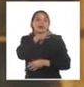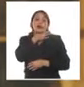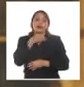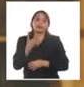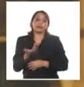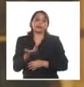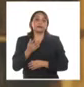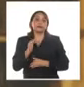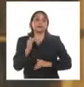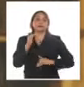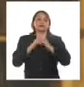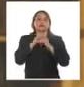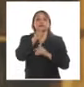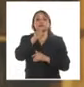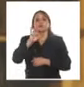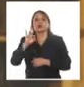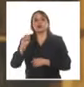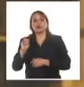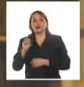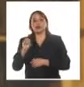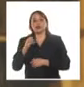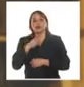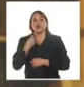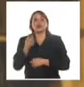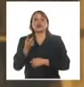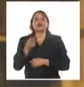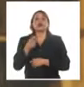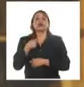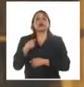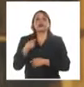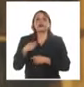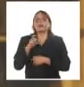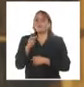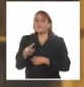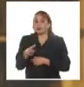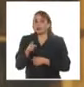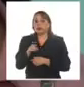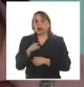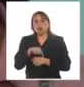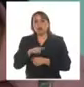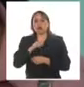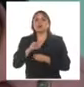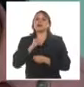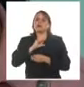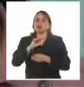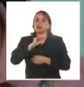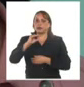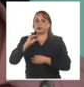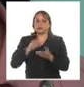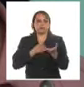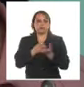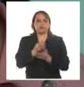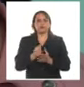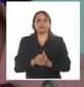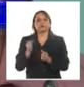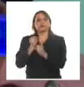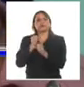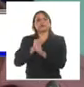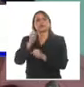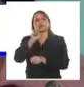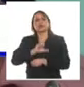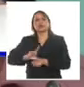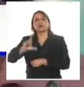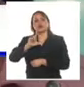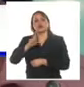a los $180, que es el valor que tiene en estos momentos el cilindro, continúan siendo subsidiados. Ya Trabajo y Seguridad Social